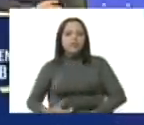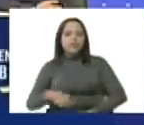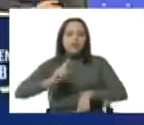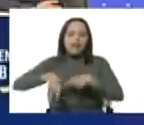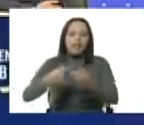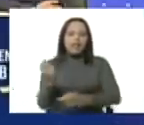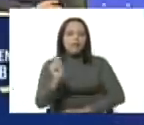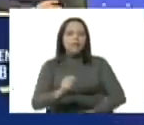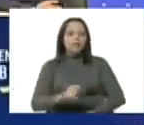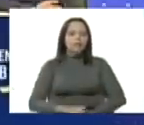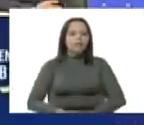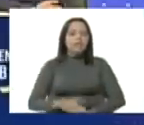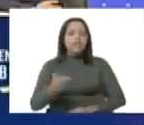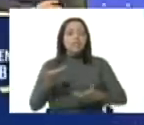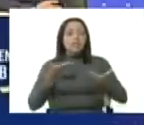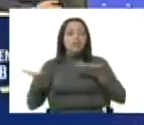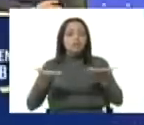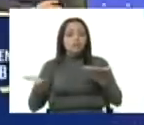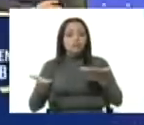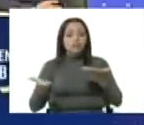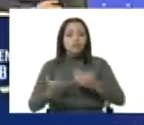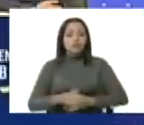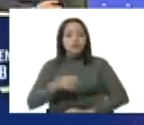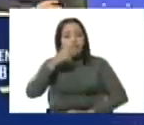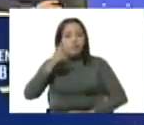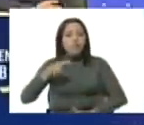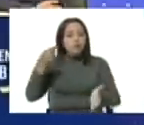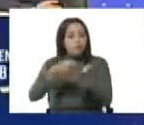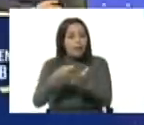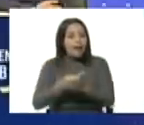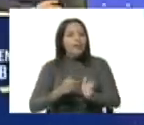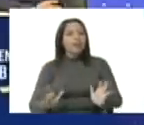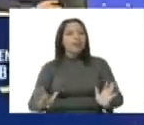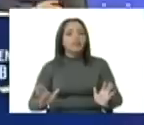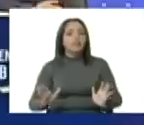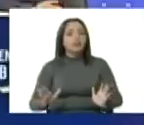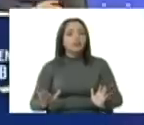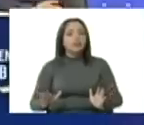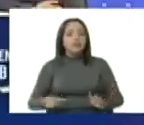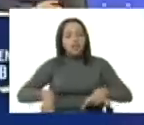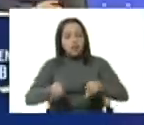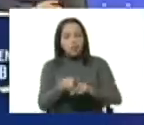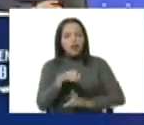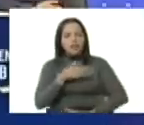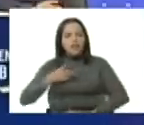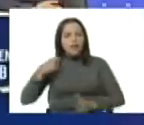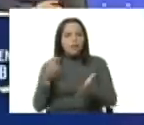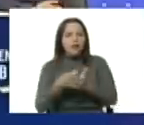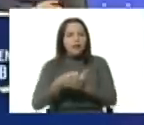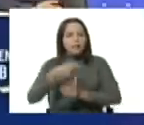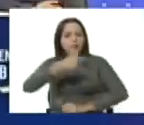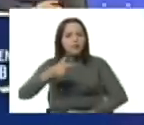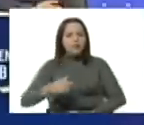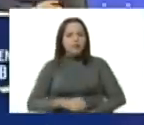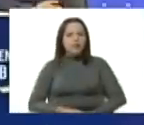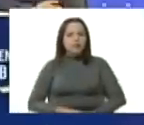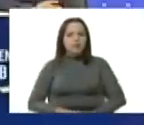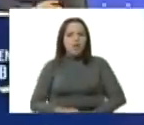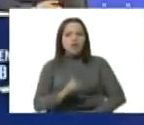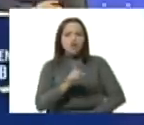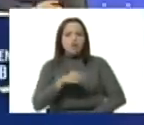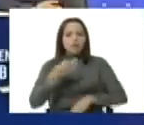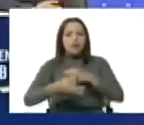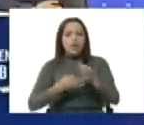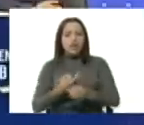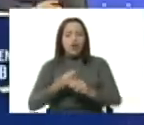garantizarle al pueblo su servicio y el pueblo que lo pague como quiere pagar la gente. No estamos hablando del